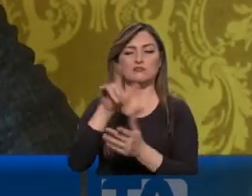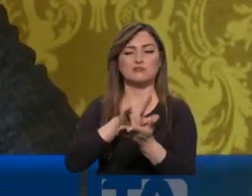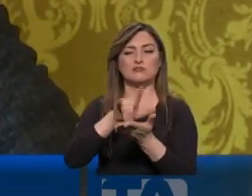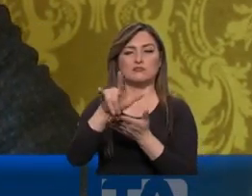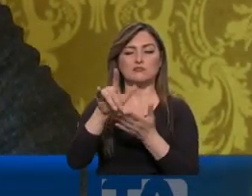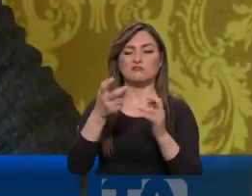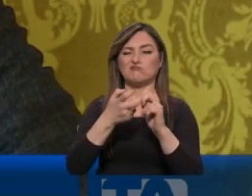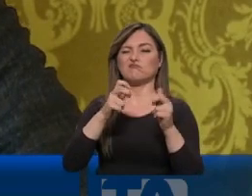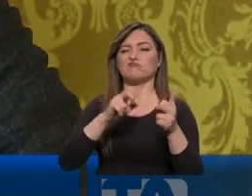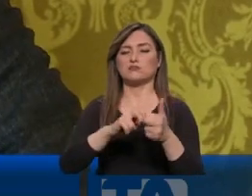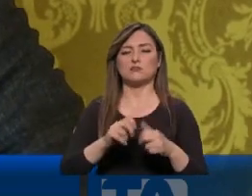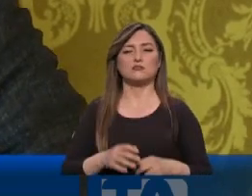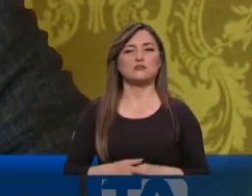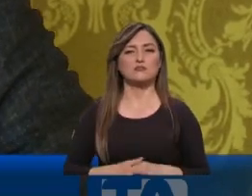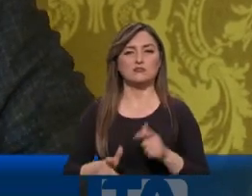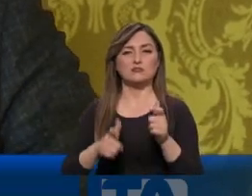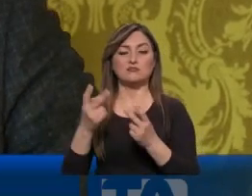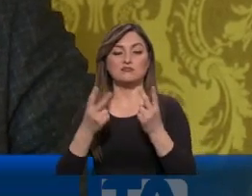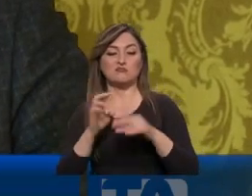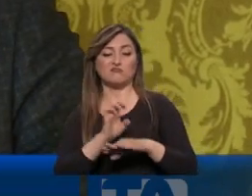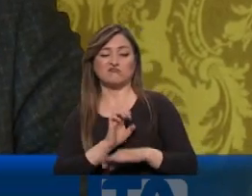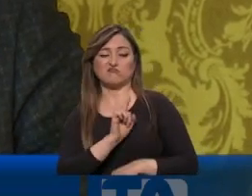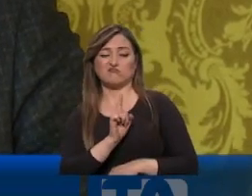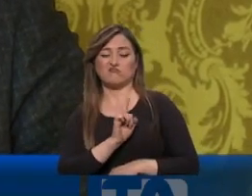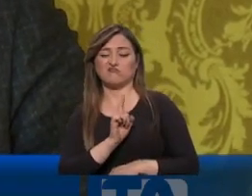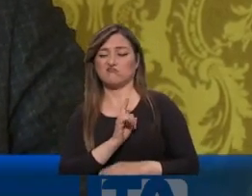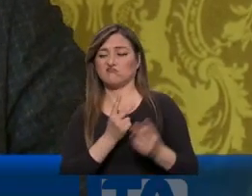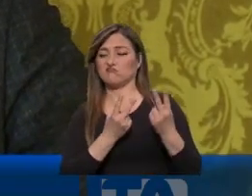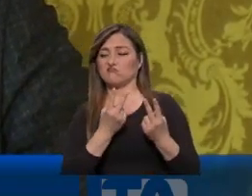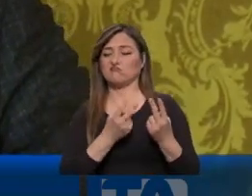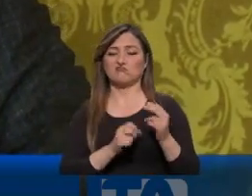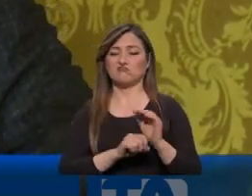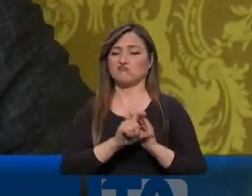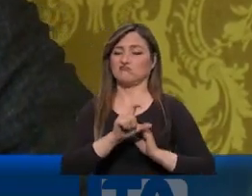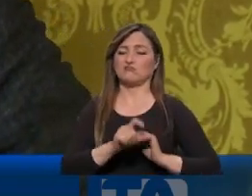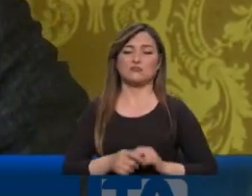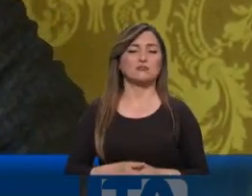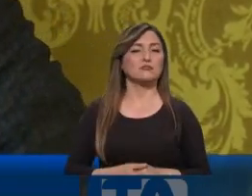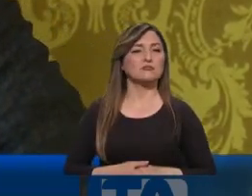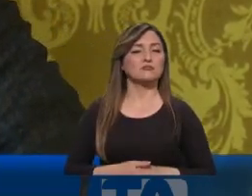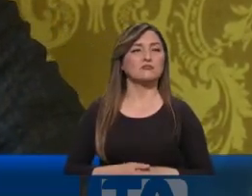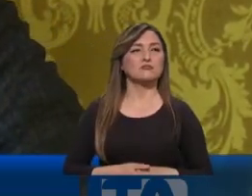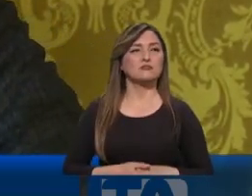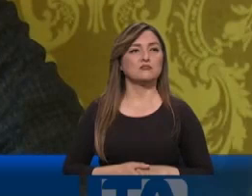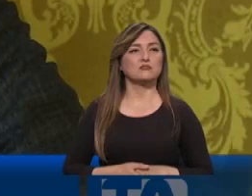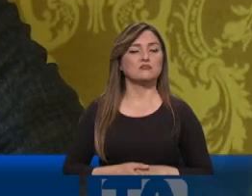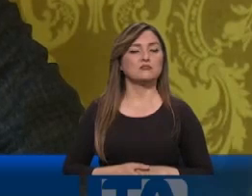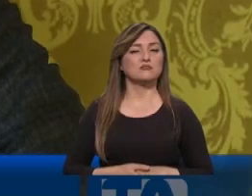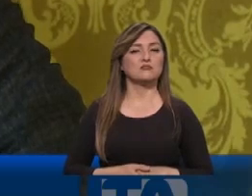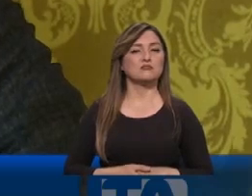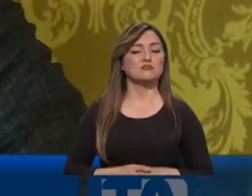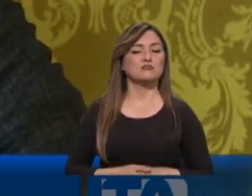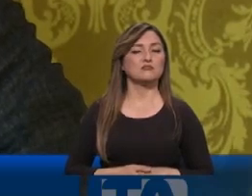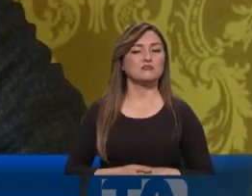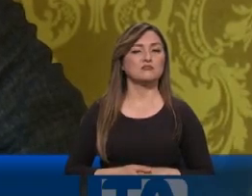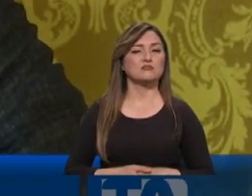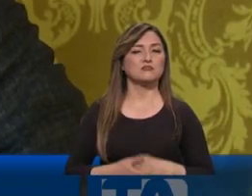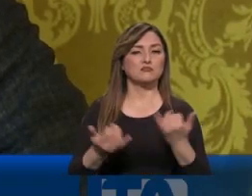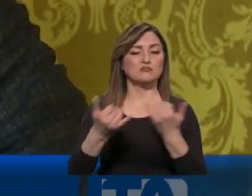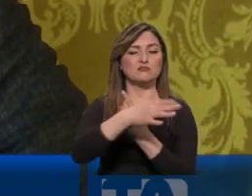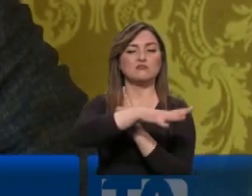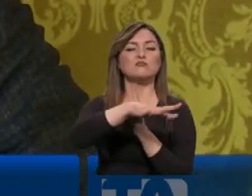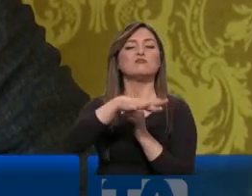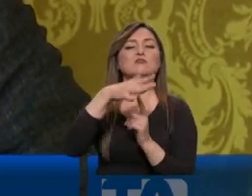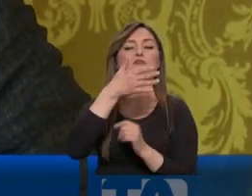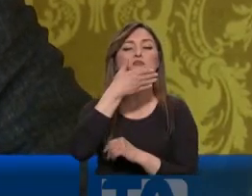impedido la llegada de más visitantes al Ecuador. Ahora habrá un mejor ambiente para